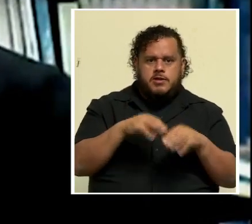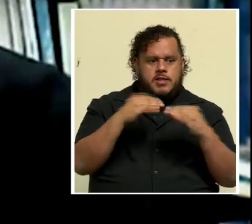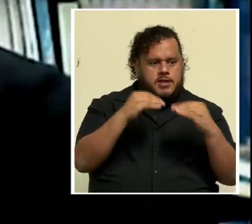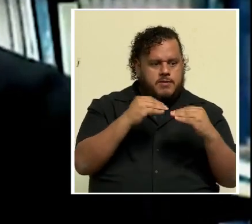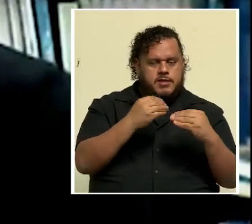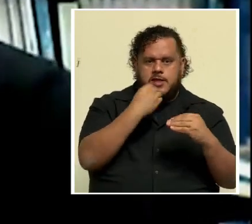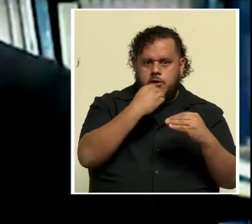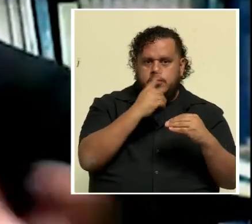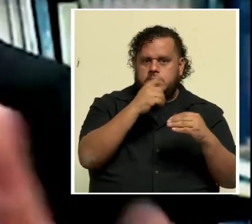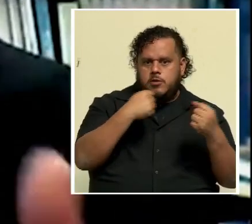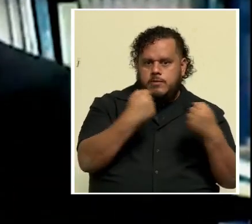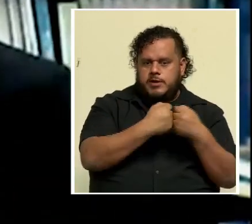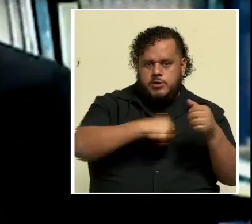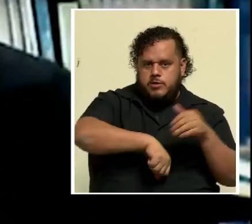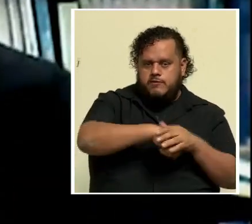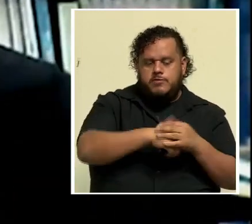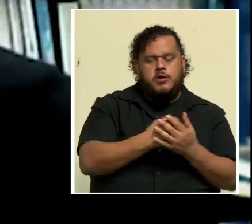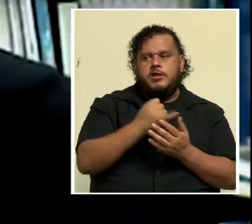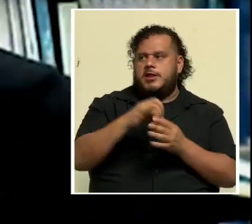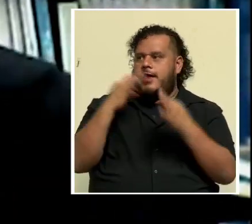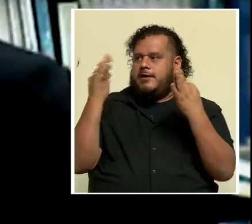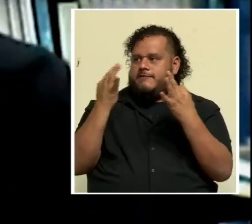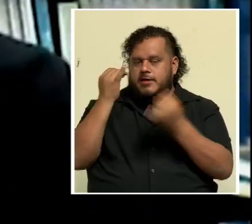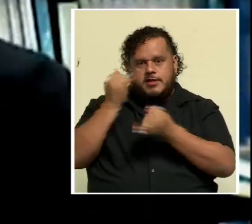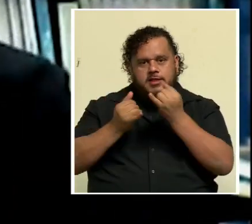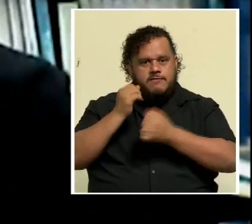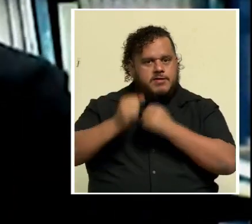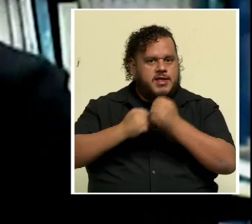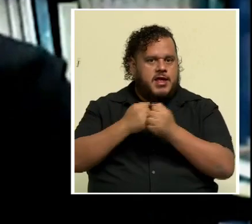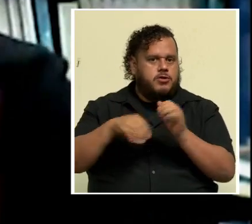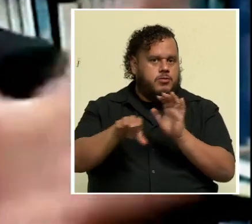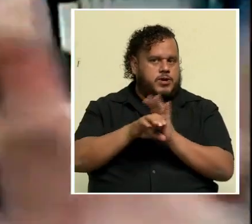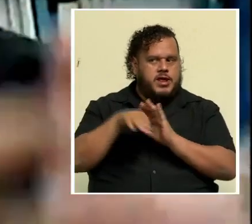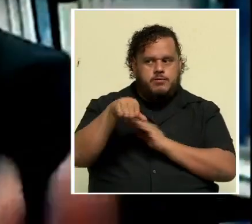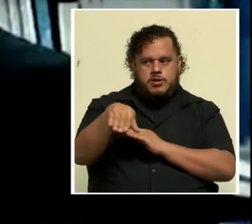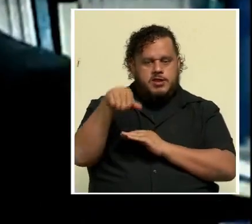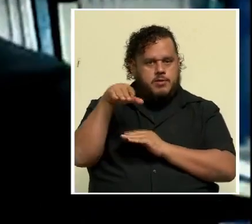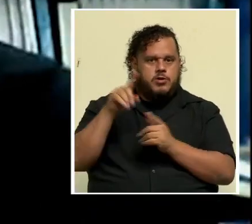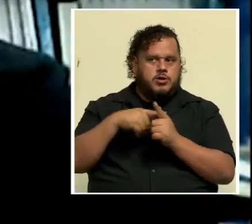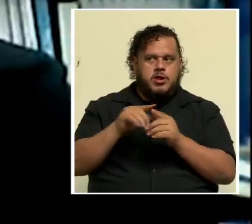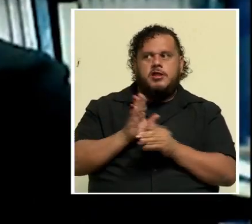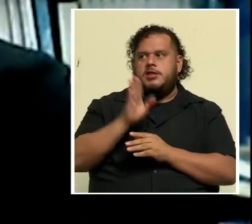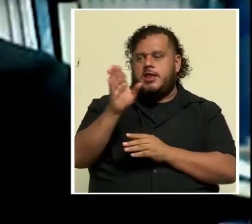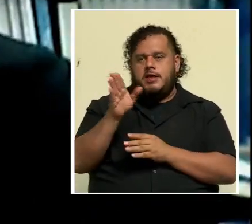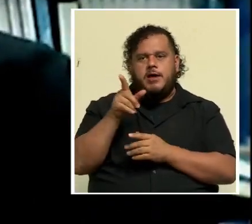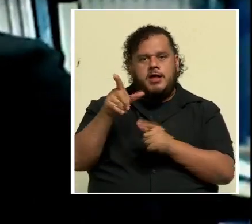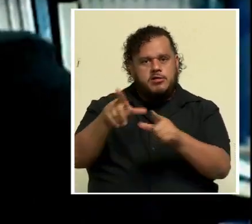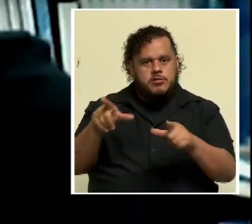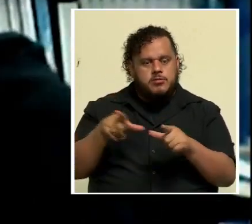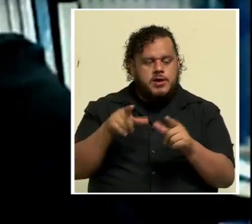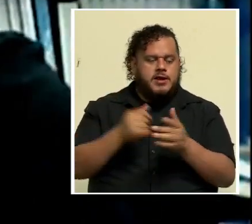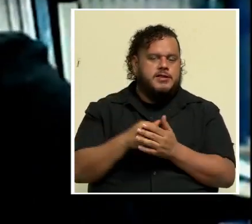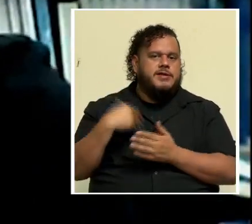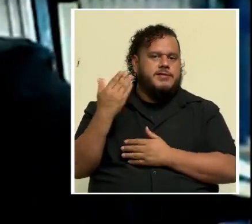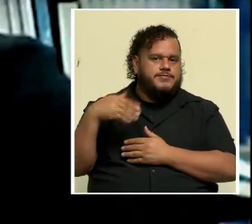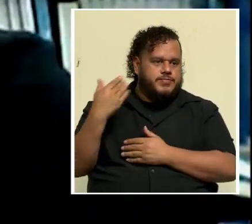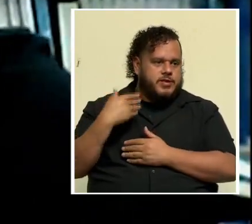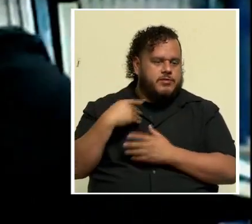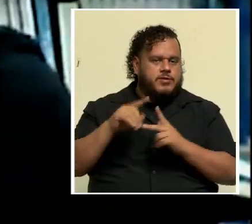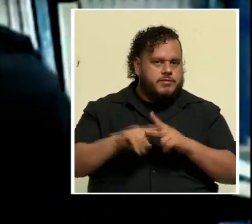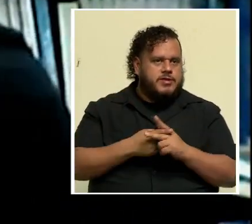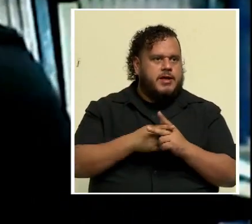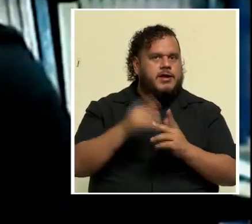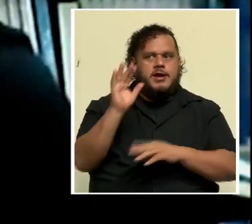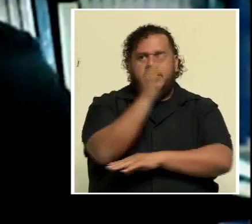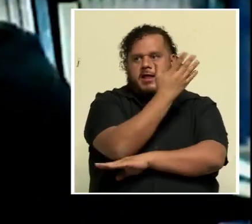partido de fútbol. Si habían fiestas de fin de año, por ejemplo en Zapote, se movilizaba hacia esos lugares. Después empezaban las de Palmares